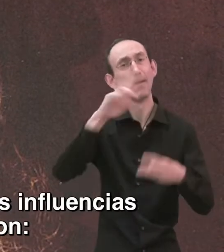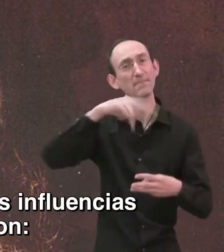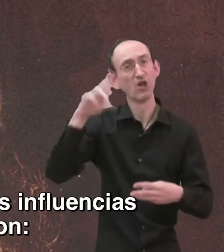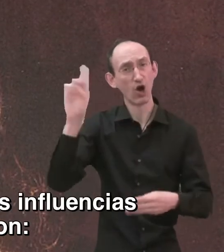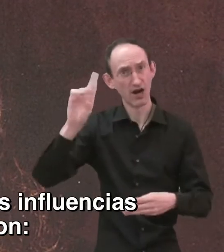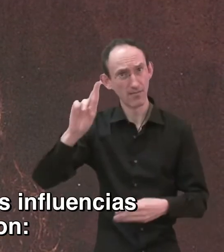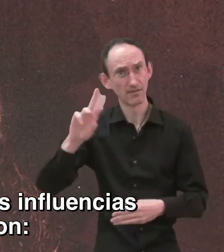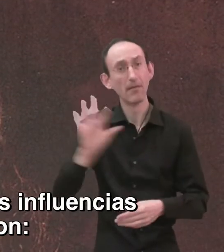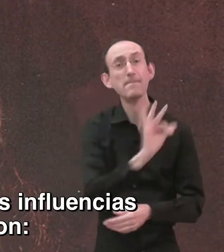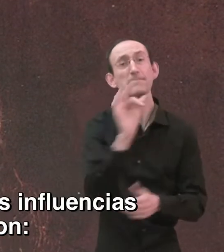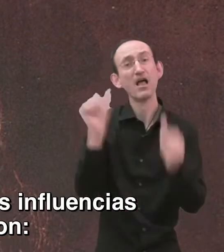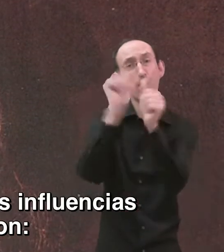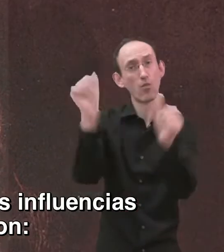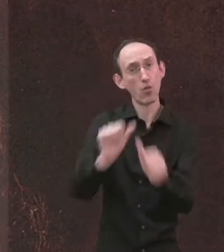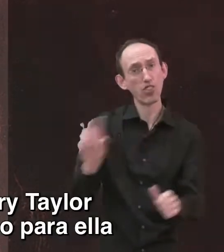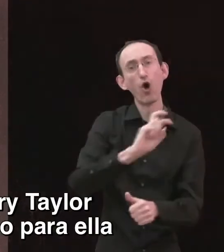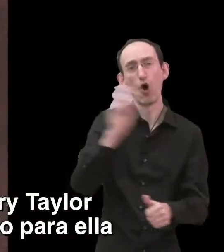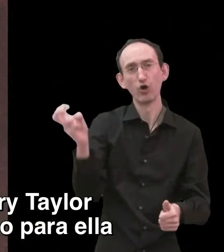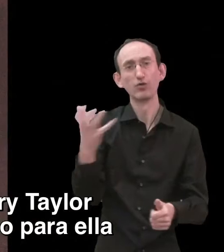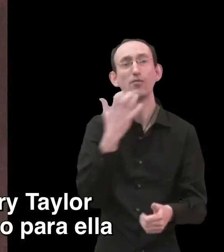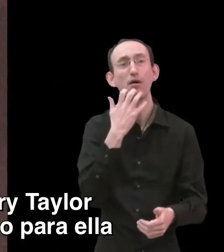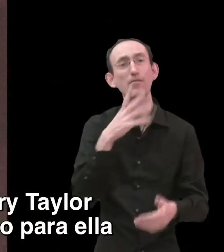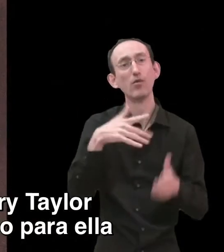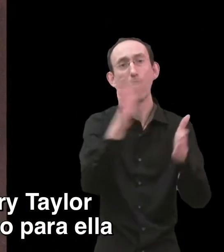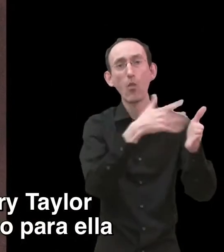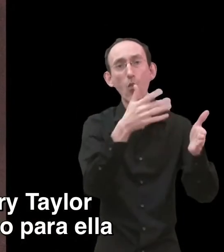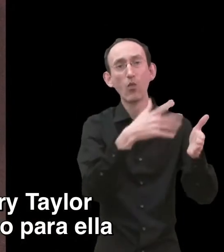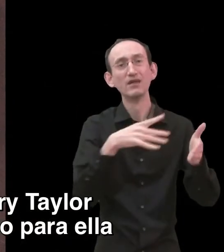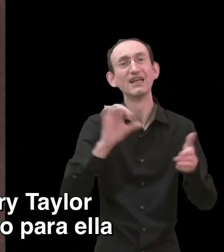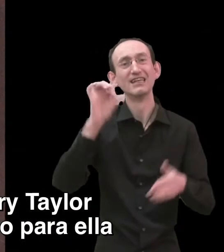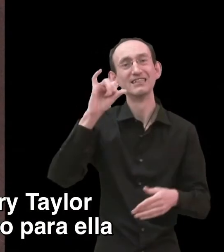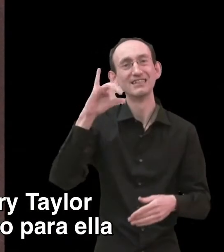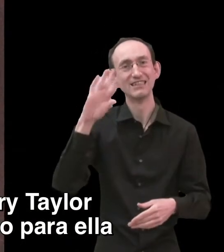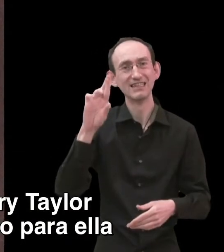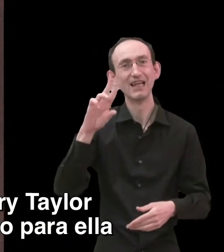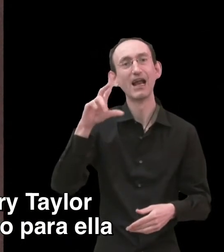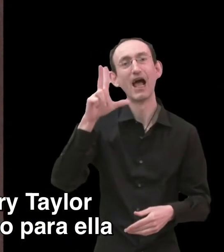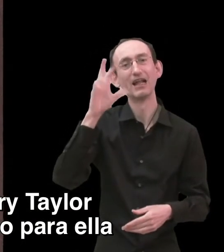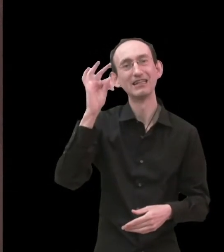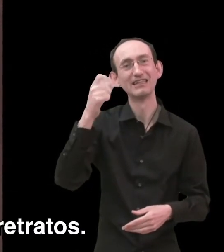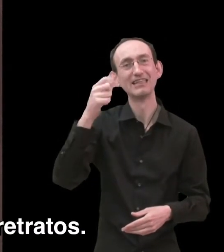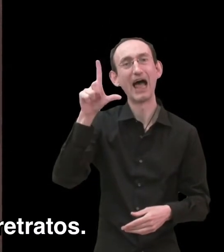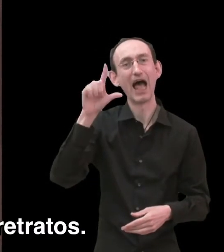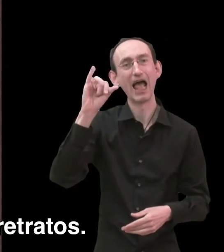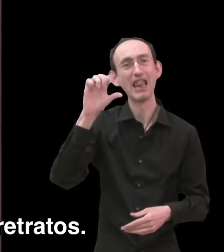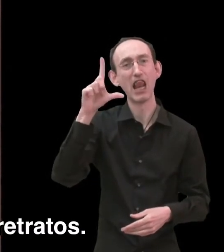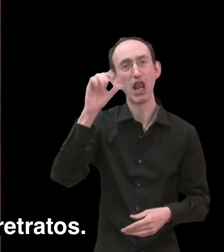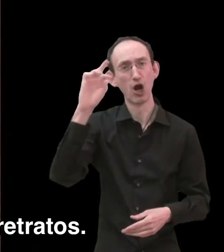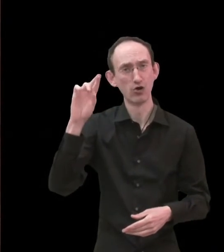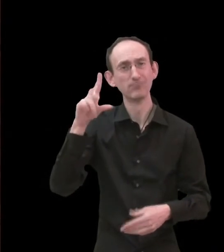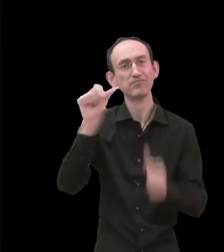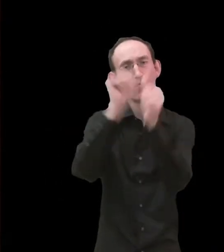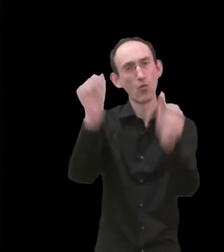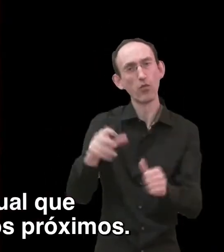otra de las grandes influencias de Cameron. El poeta Sir Henry Taylor posa caracterizado para ella en numerosos